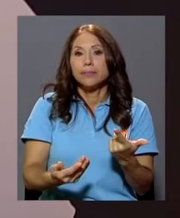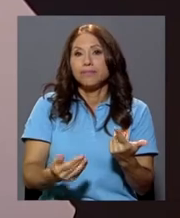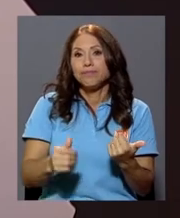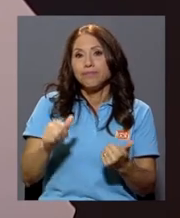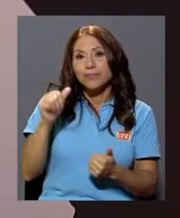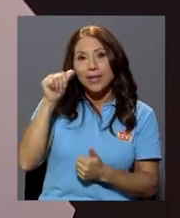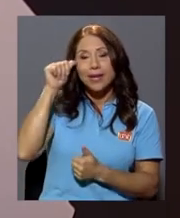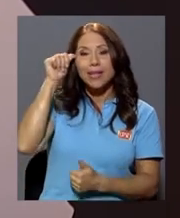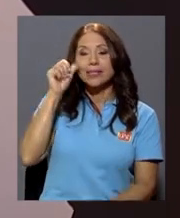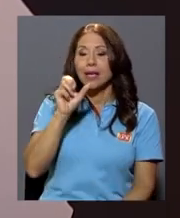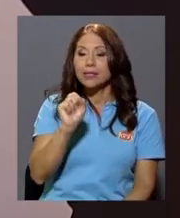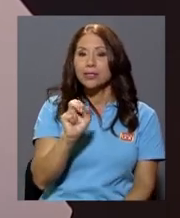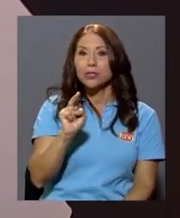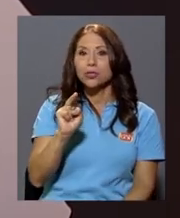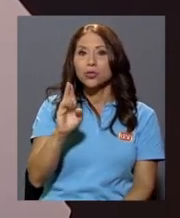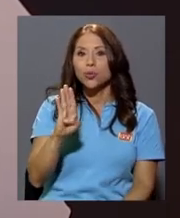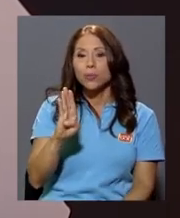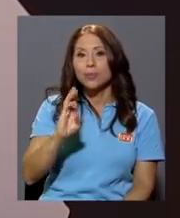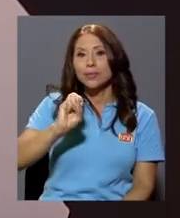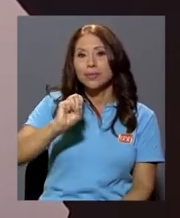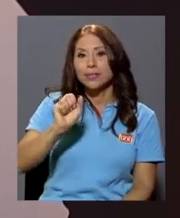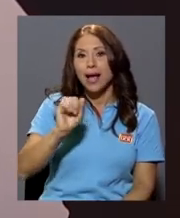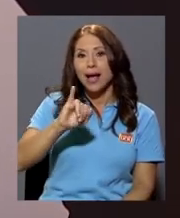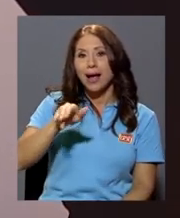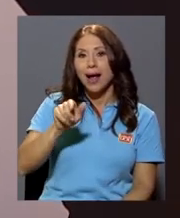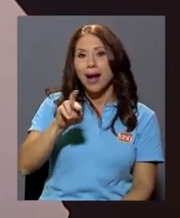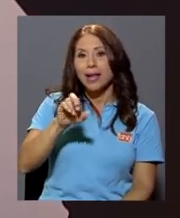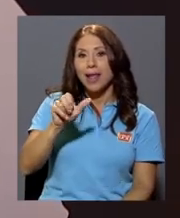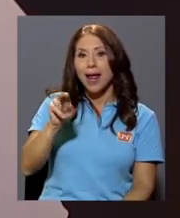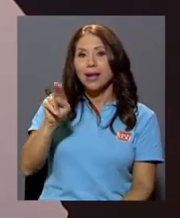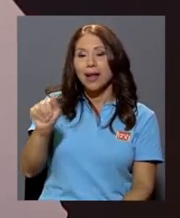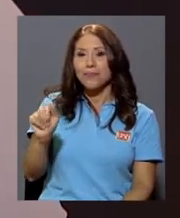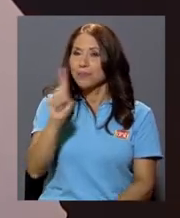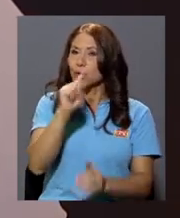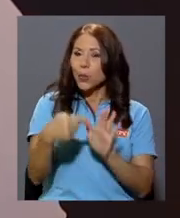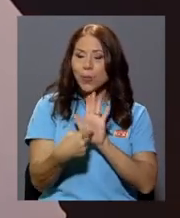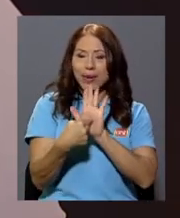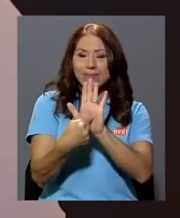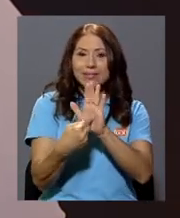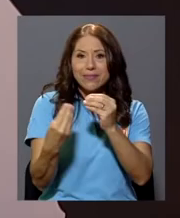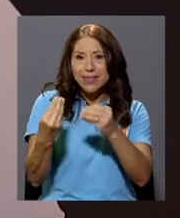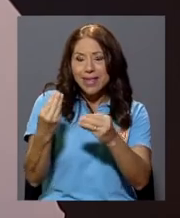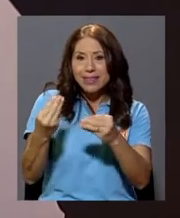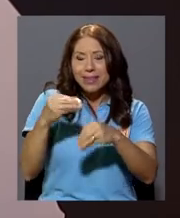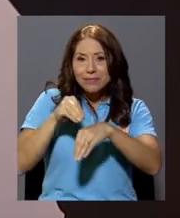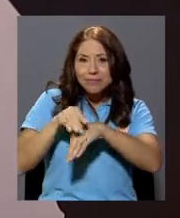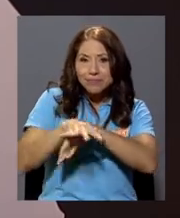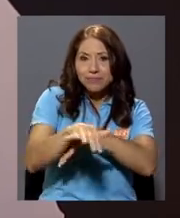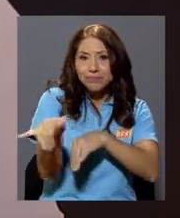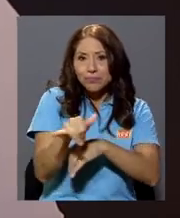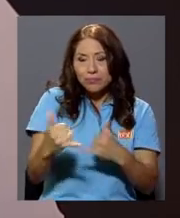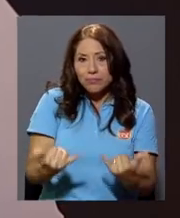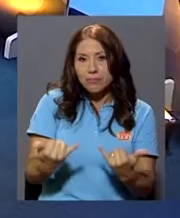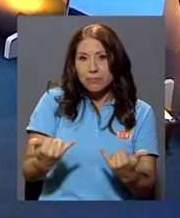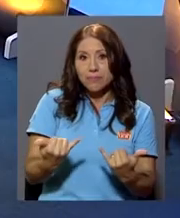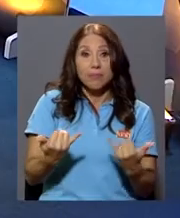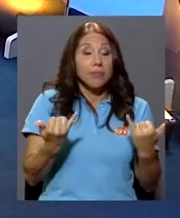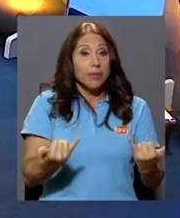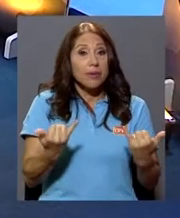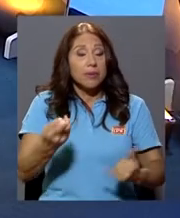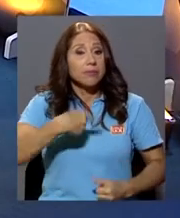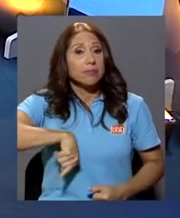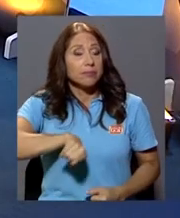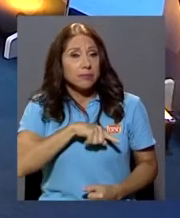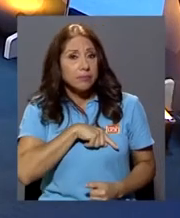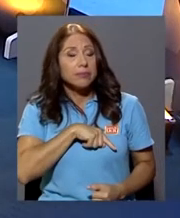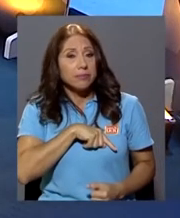Asia subsahariana no manifestaba en momentos determinados tanta intervención como en la actualidad, y que ahora nos encontramos también,